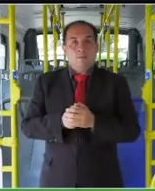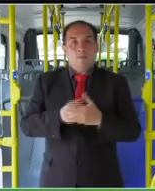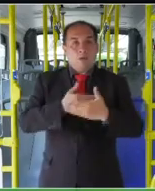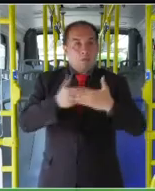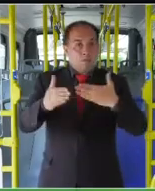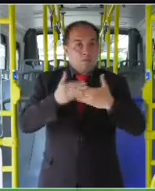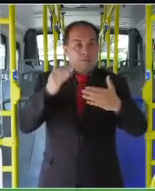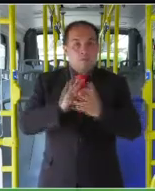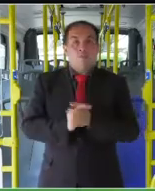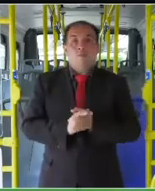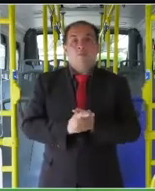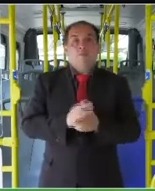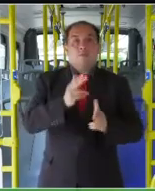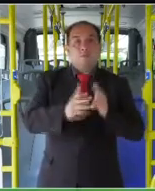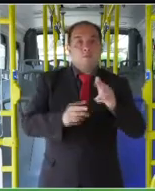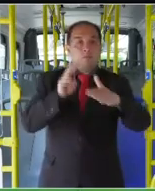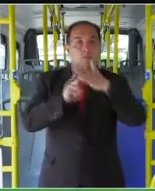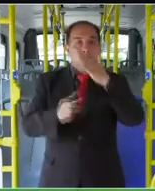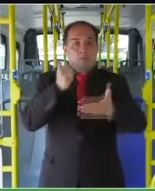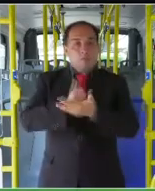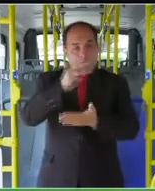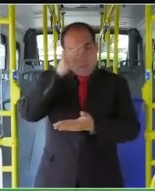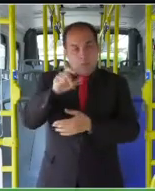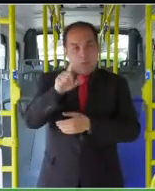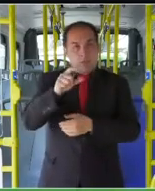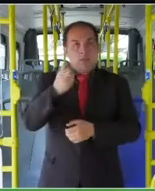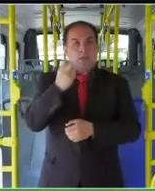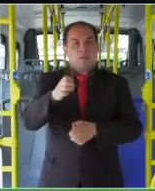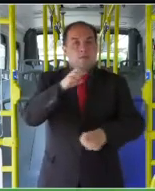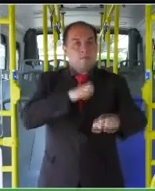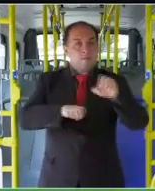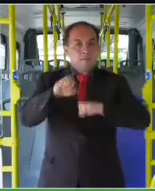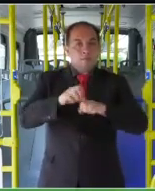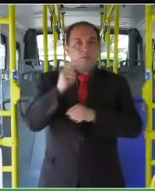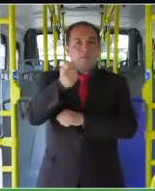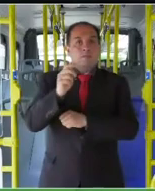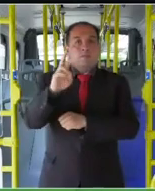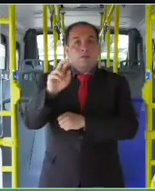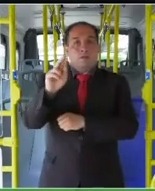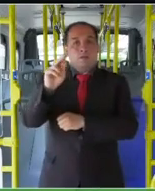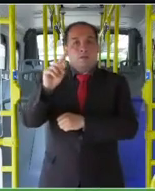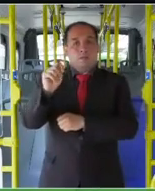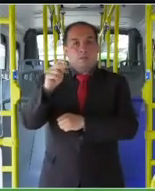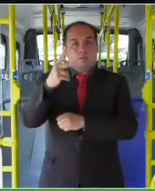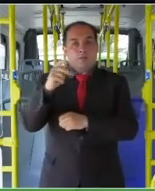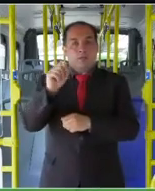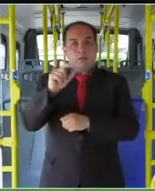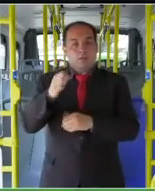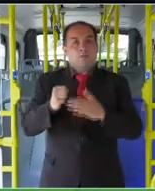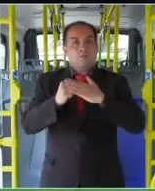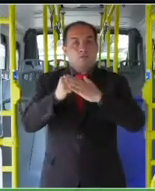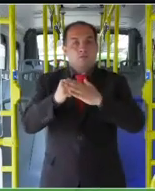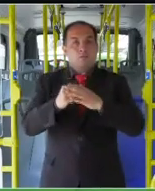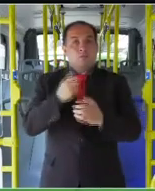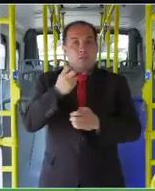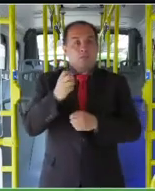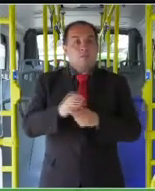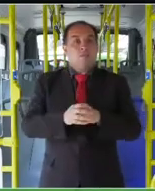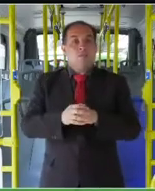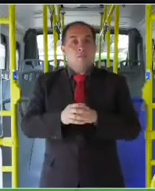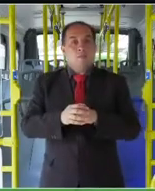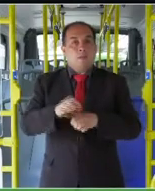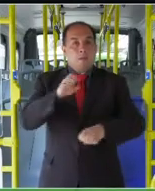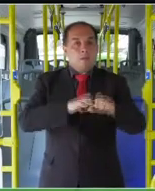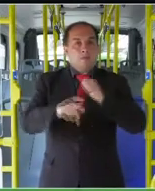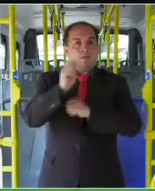de México, y por otro lado, pues esta gran empresa que es RTP, que además pues el sustento de esta empresa son sus